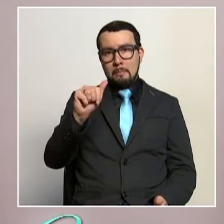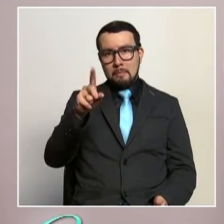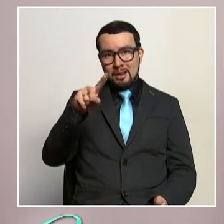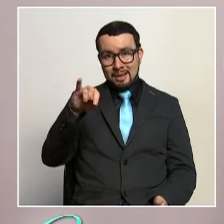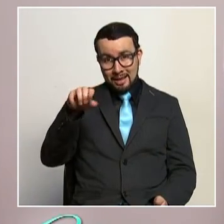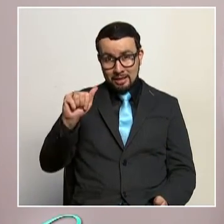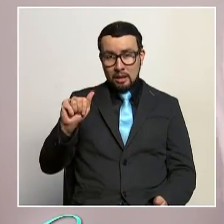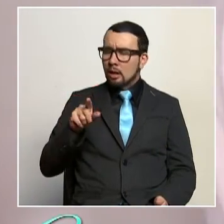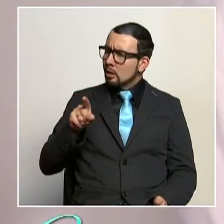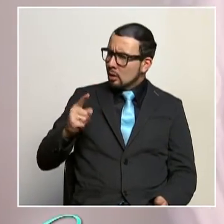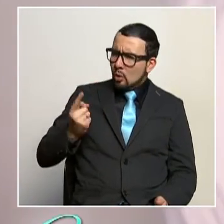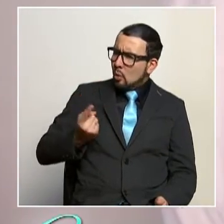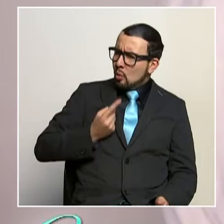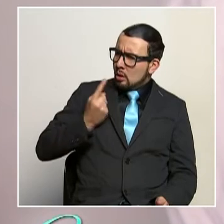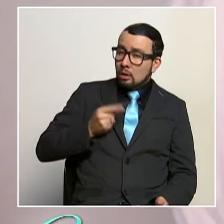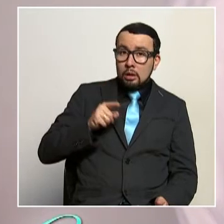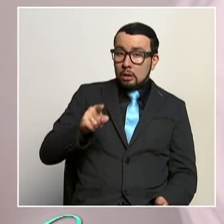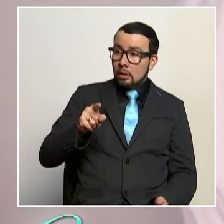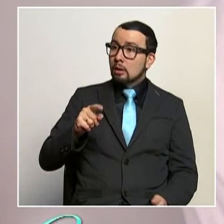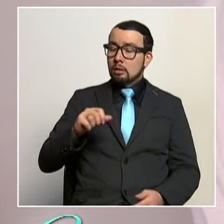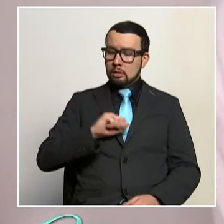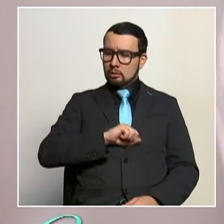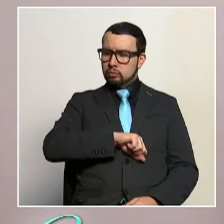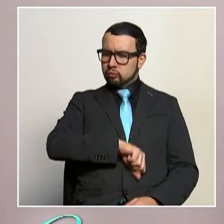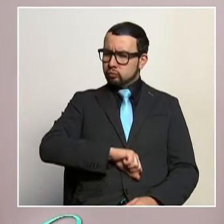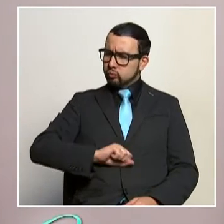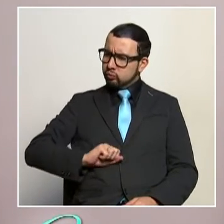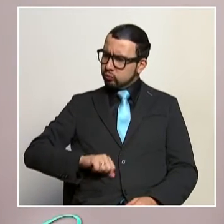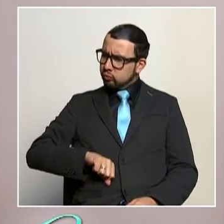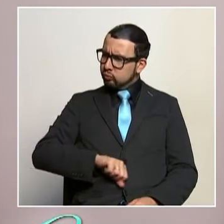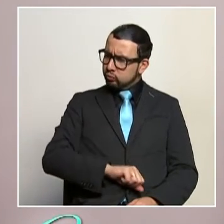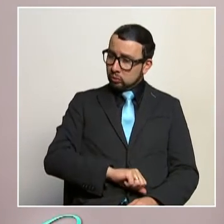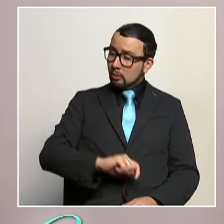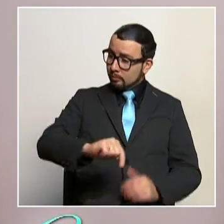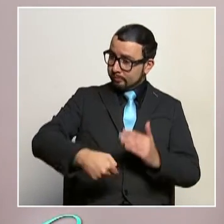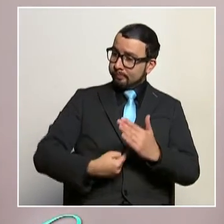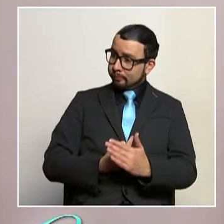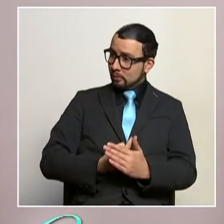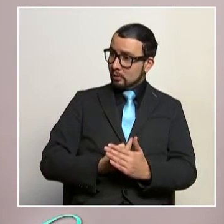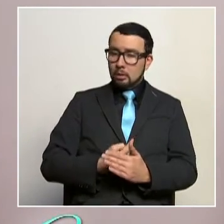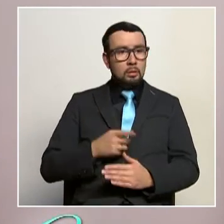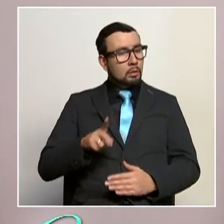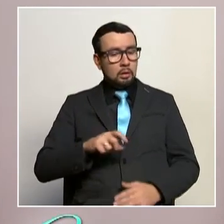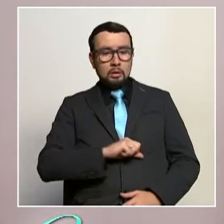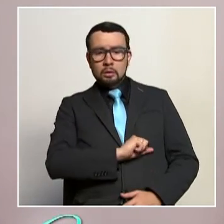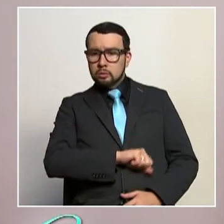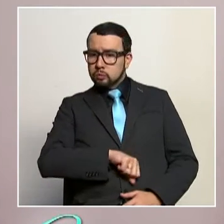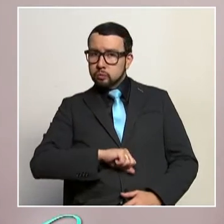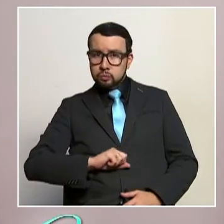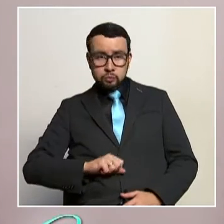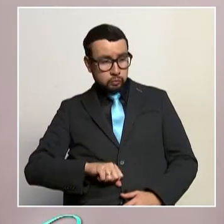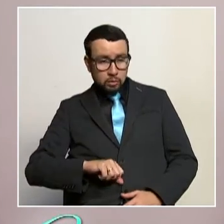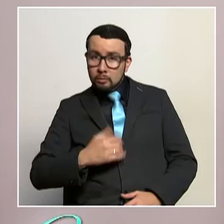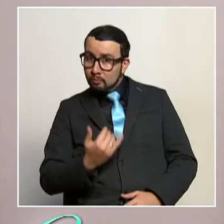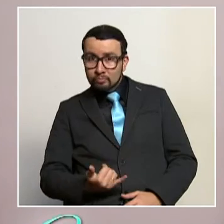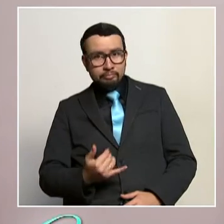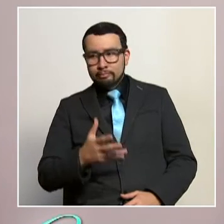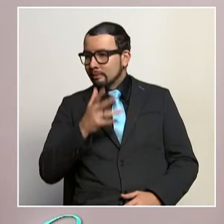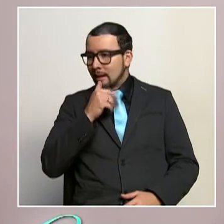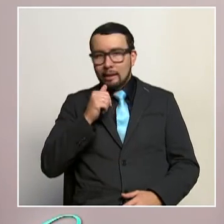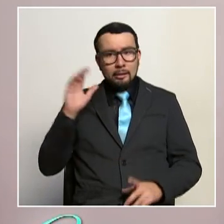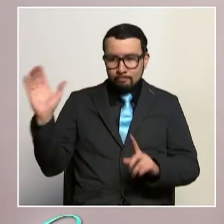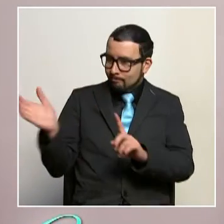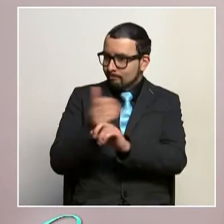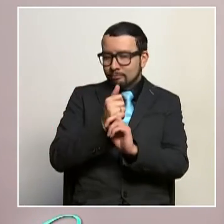hace únicamente con una ecografía transvaginal. Si no se realiza ecografía, no hay forma de llegar a este diagnóstico.